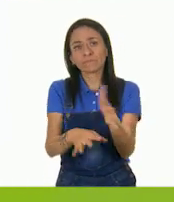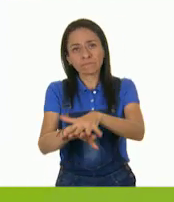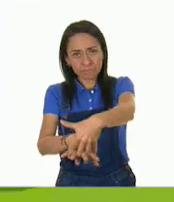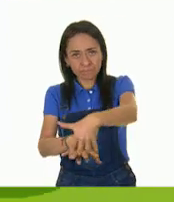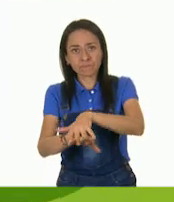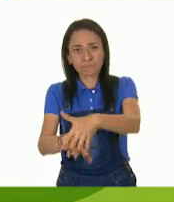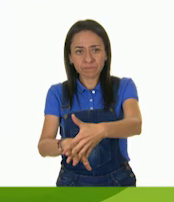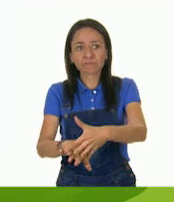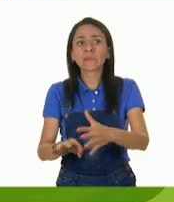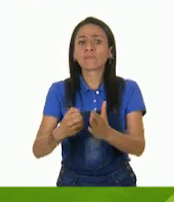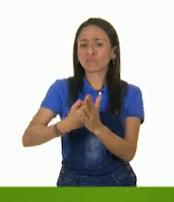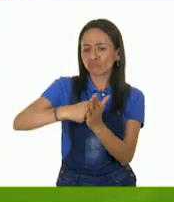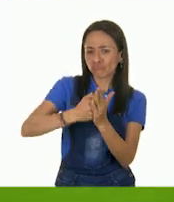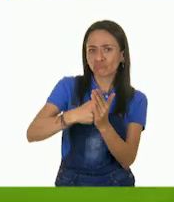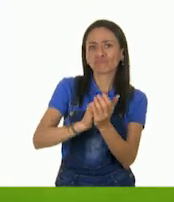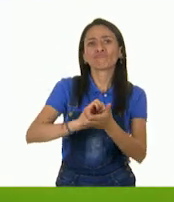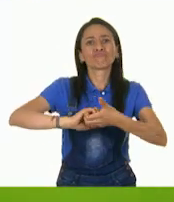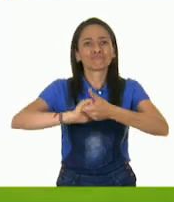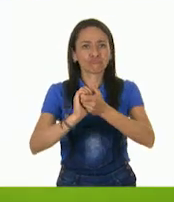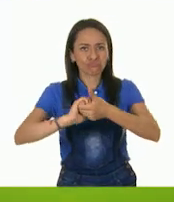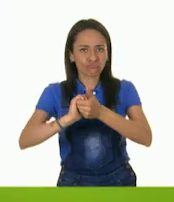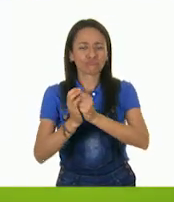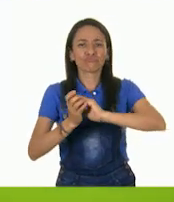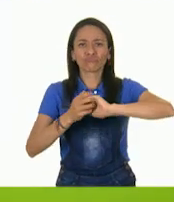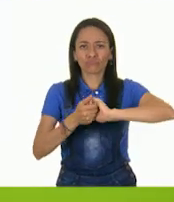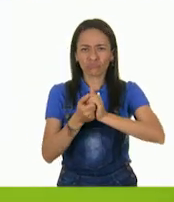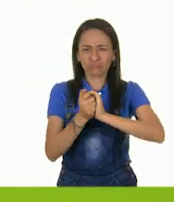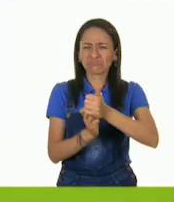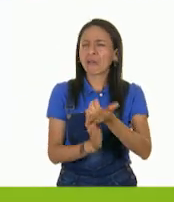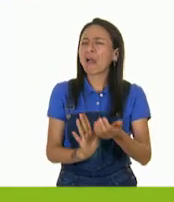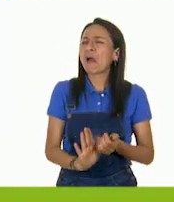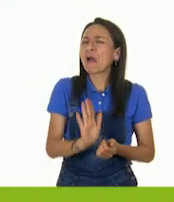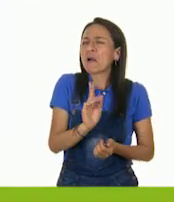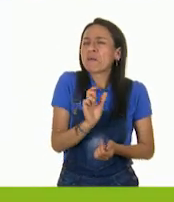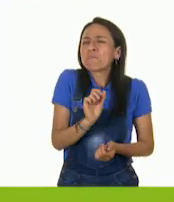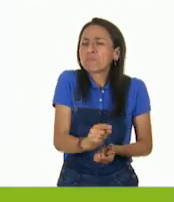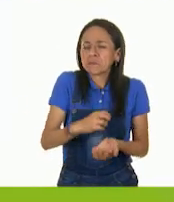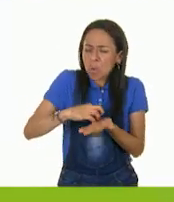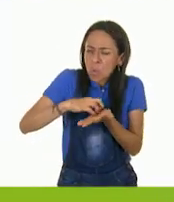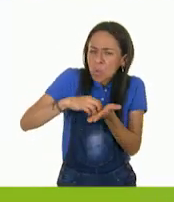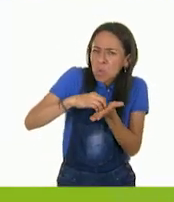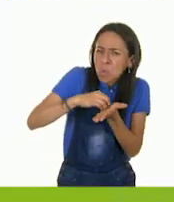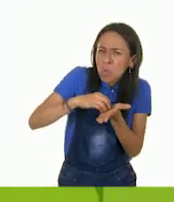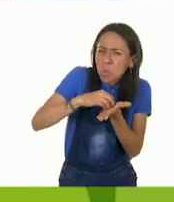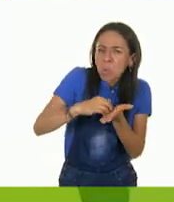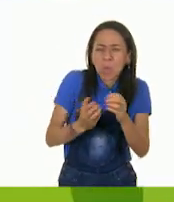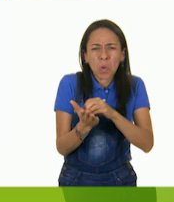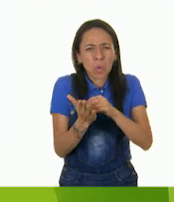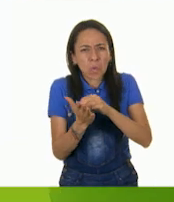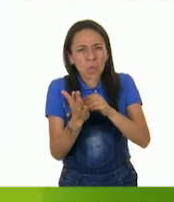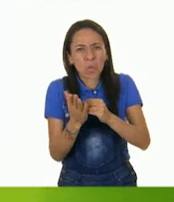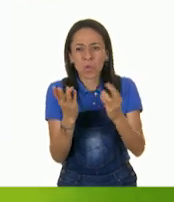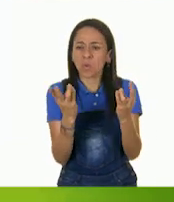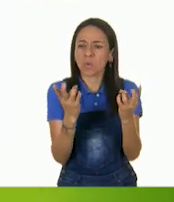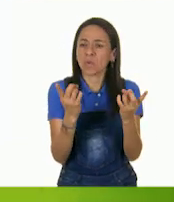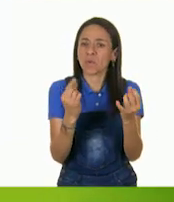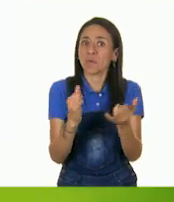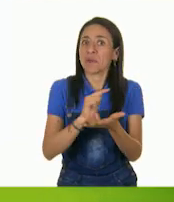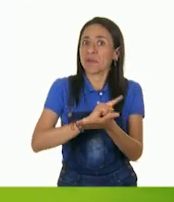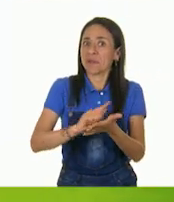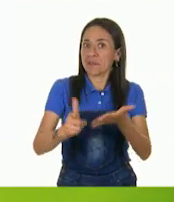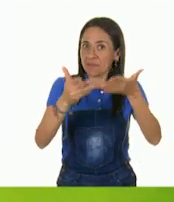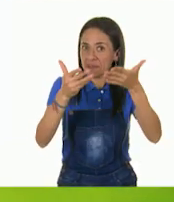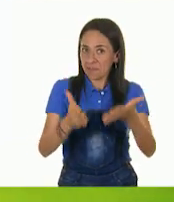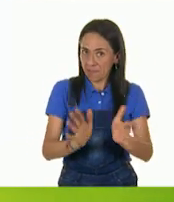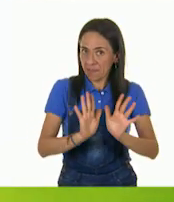dedos ahora como que rasguñada palmas de tus manos para lavar tus uñas enjuagar tus manos